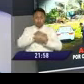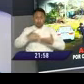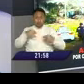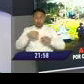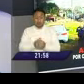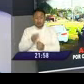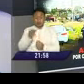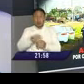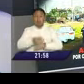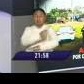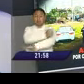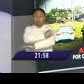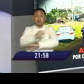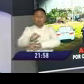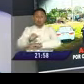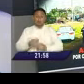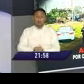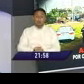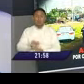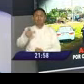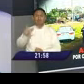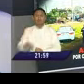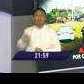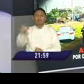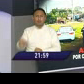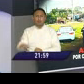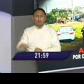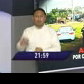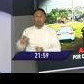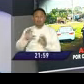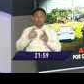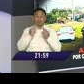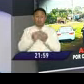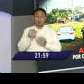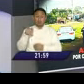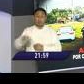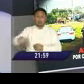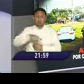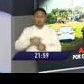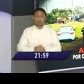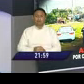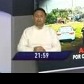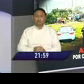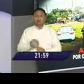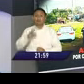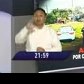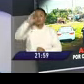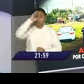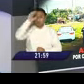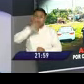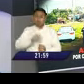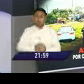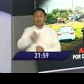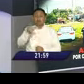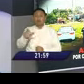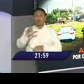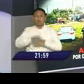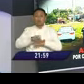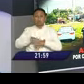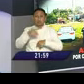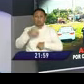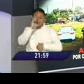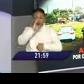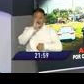del Cantón San Borondón en Guayas. Los asesinos serían parte del núcleo familiar de las víctimas. La Policía Nacional busca al causante de